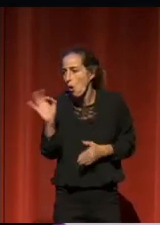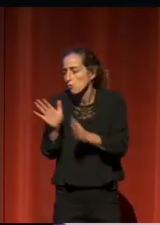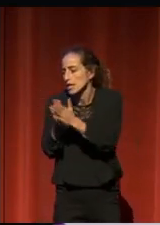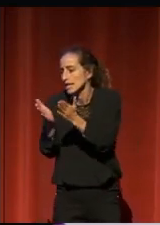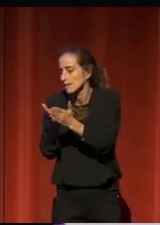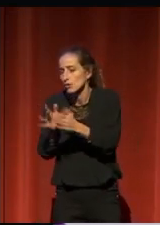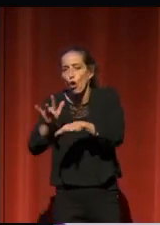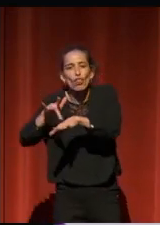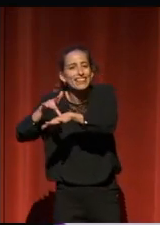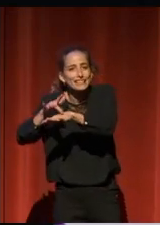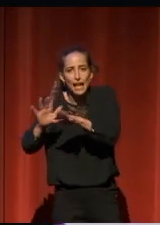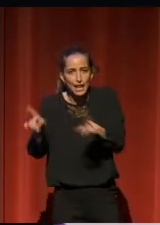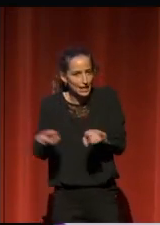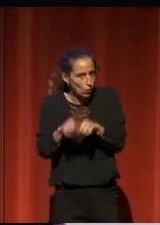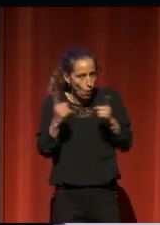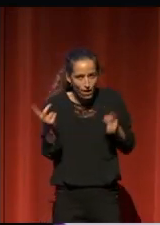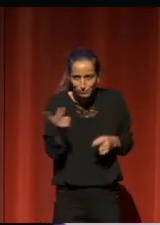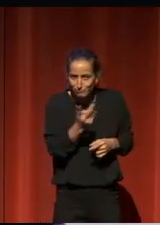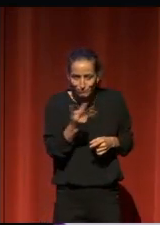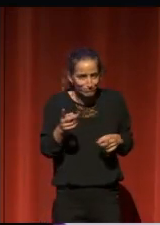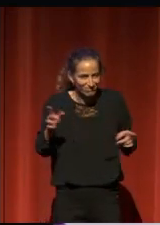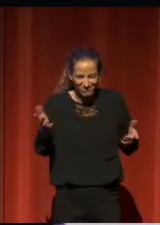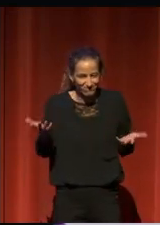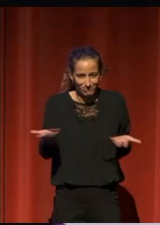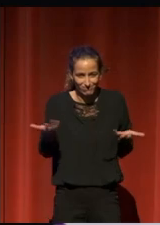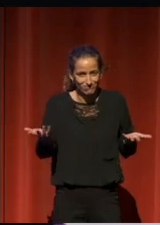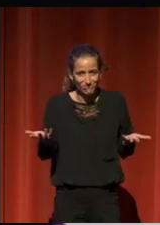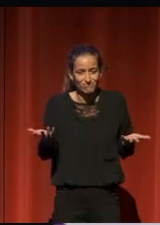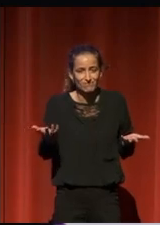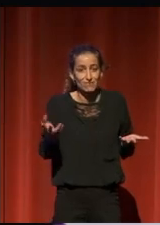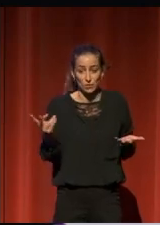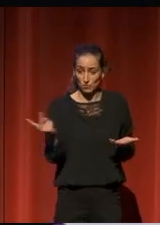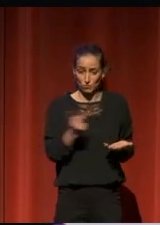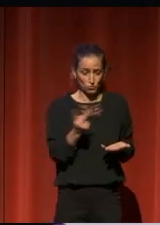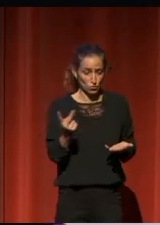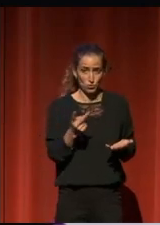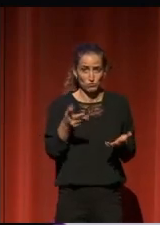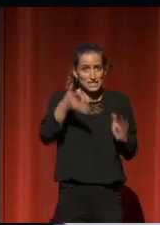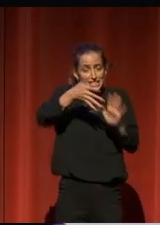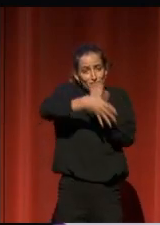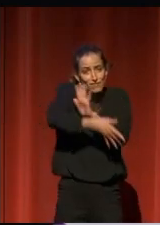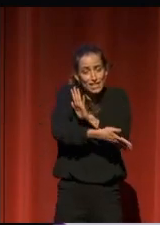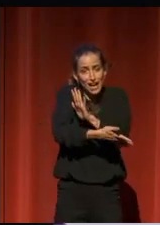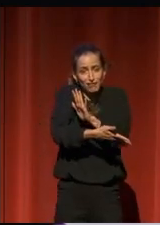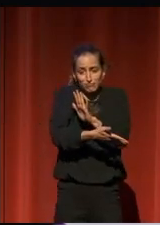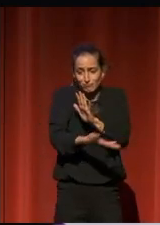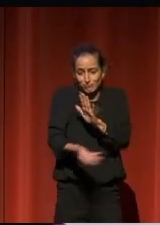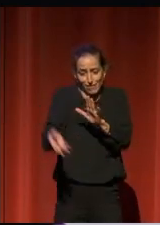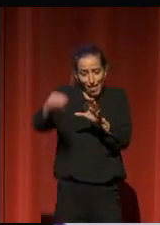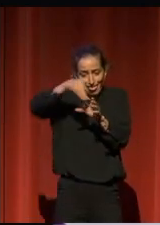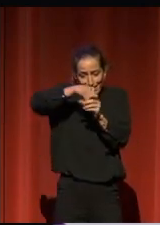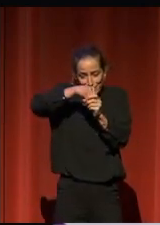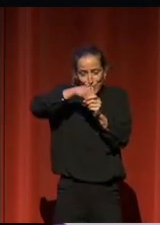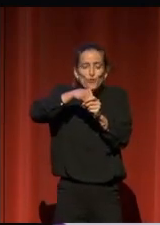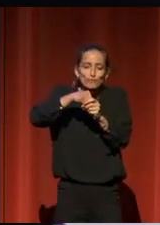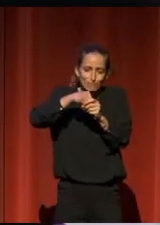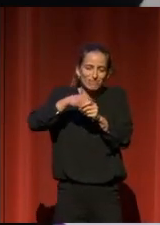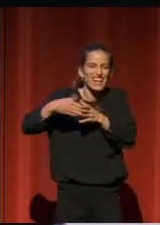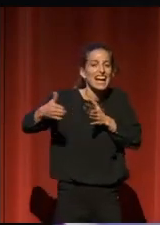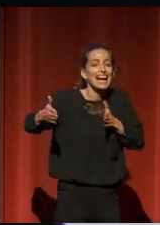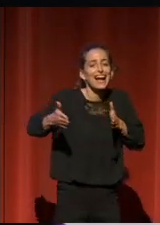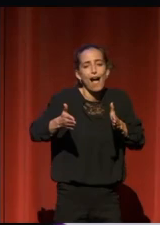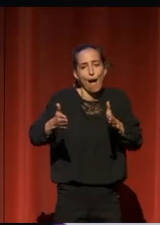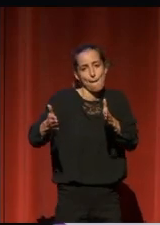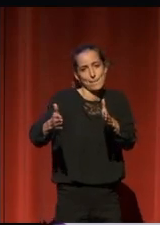libro digital. No importa, porque ambos forman parte del mismo camino.